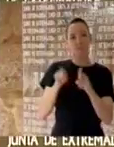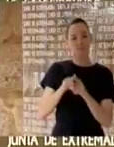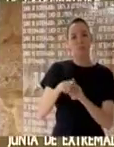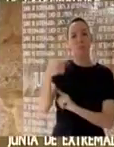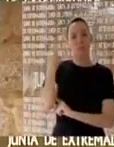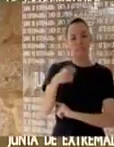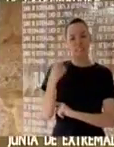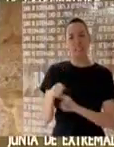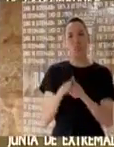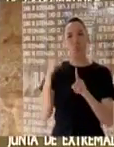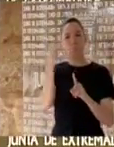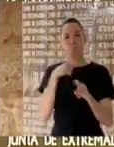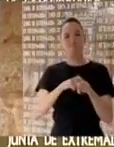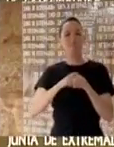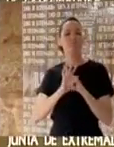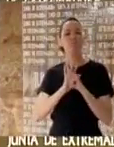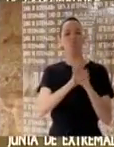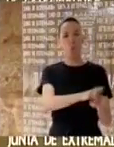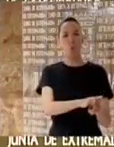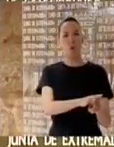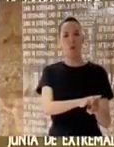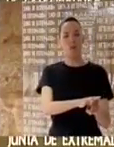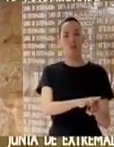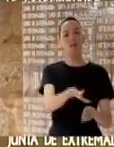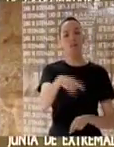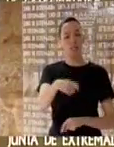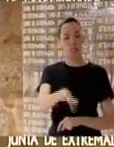tomado las riendas del movimiento independentista en Cataluña.